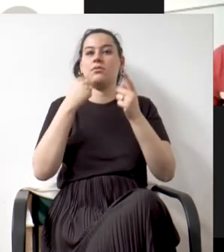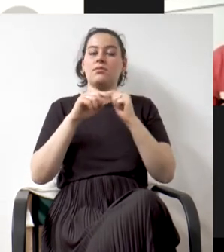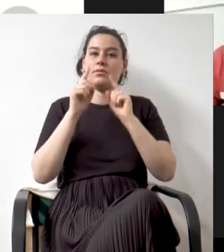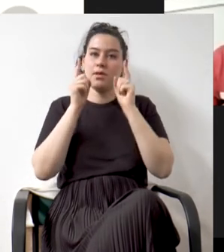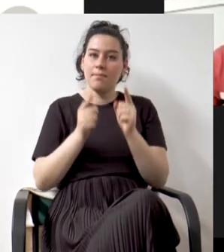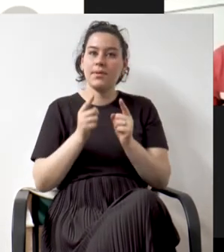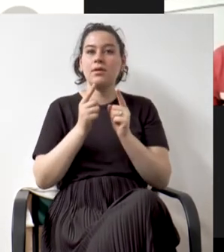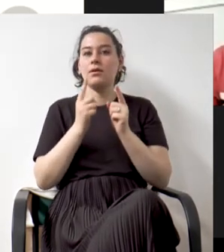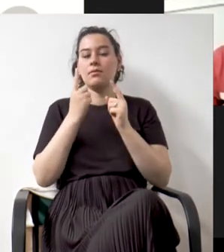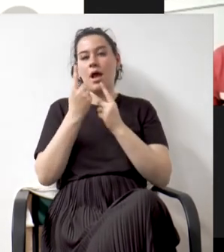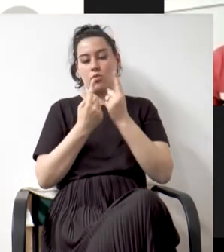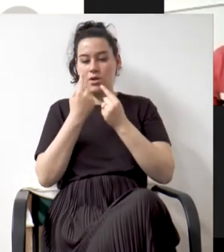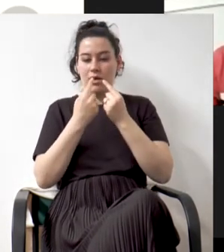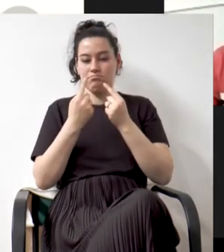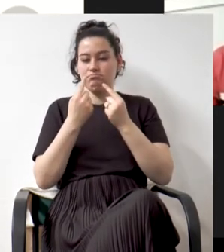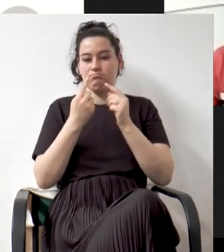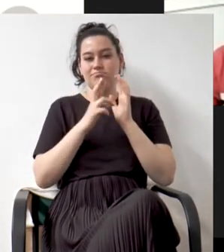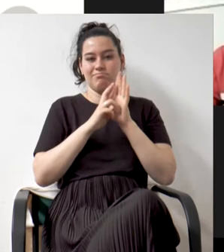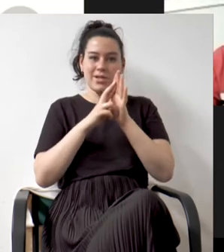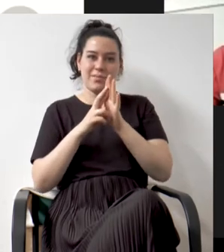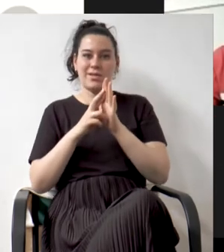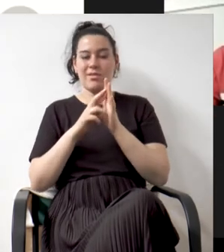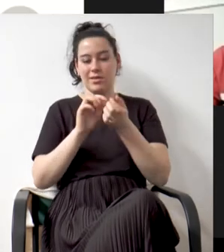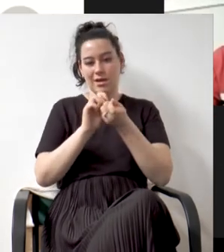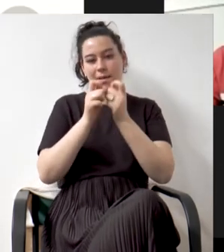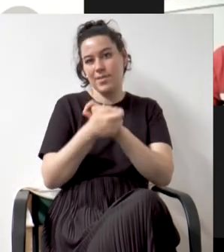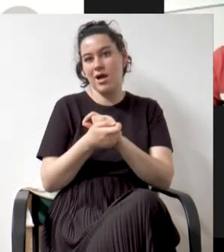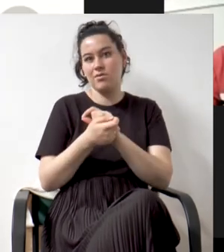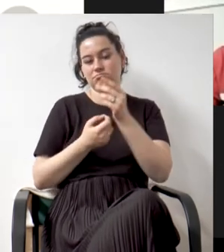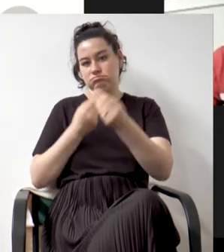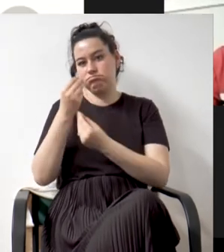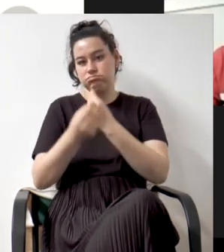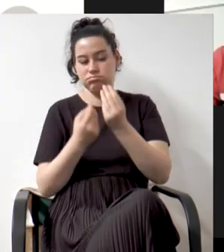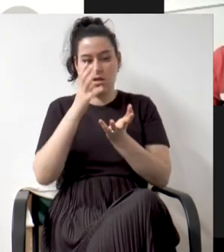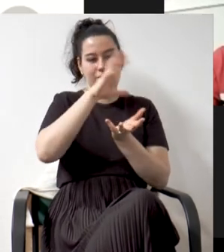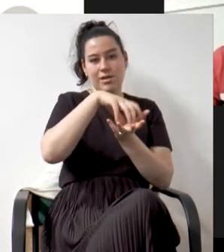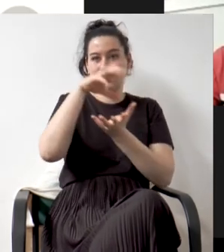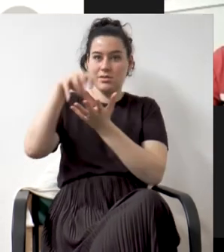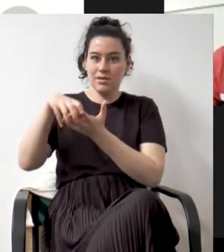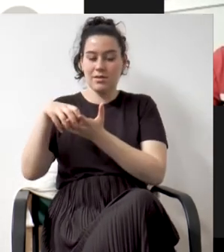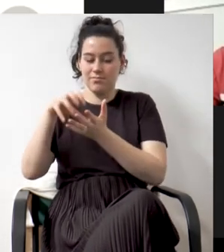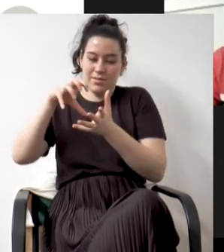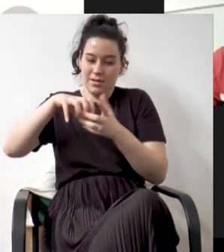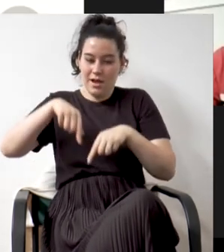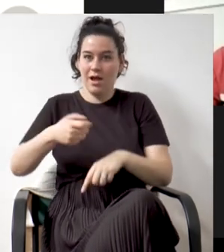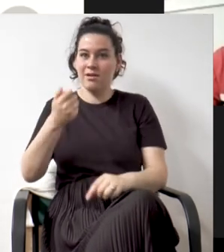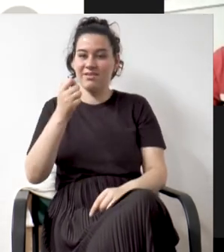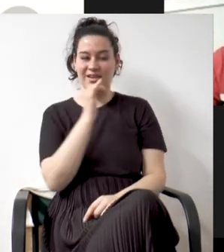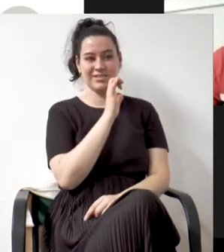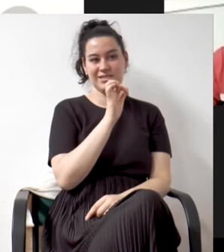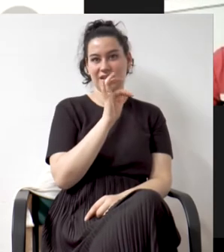algunos referentes han cambiado con respecto a la sede y al ICEF, y